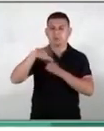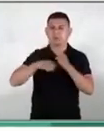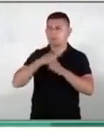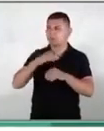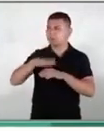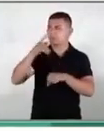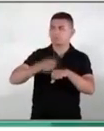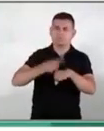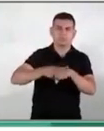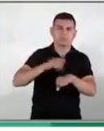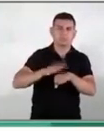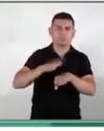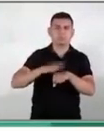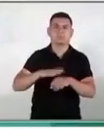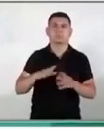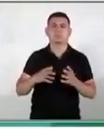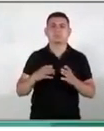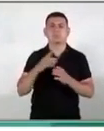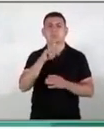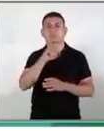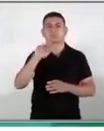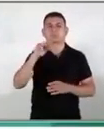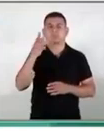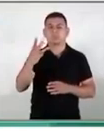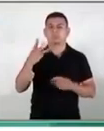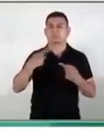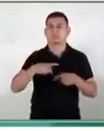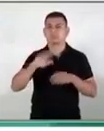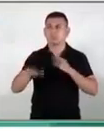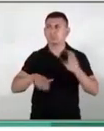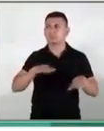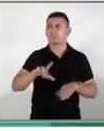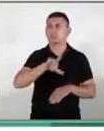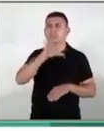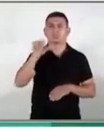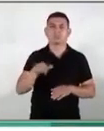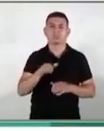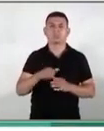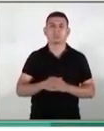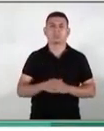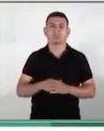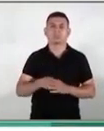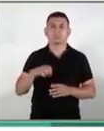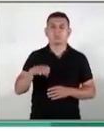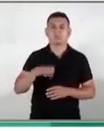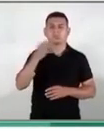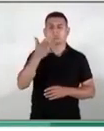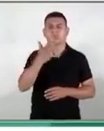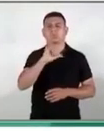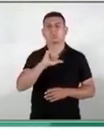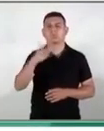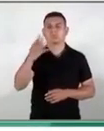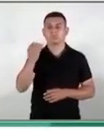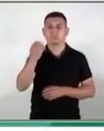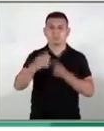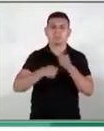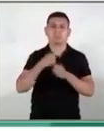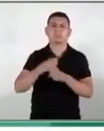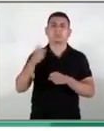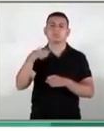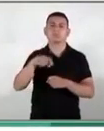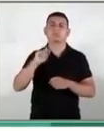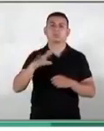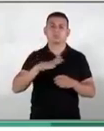65 años, con 193 defunciones, seguida por el grupo de edad de 50 a 59 años con